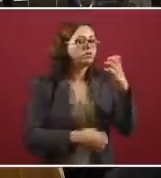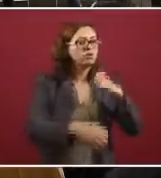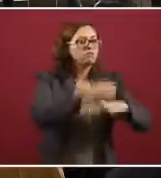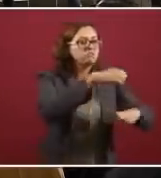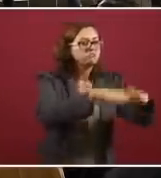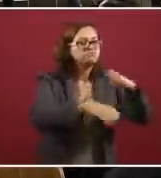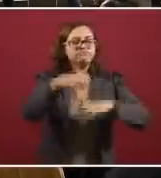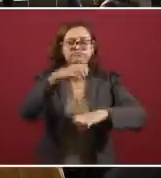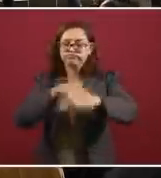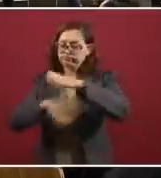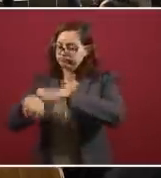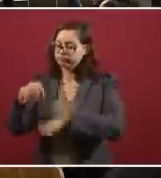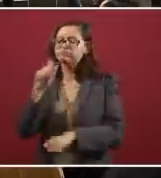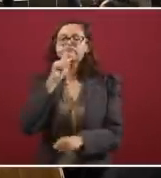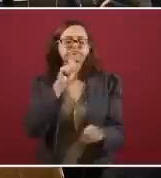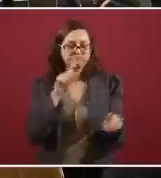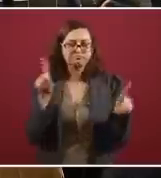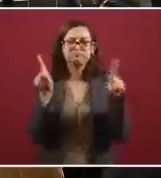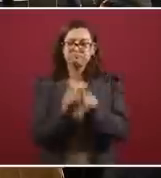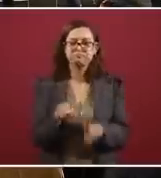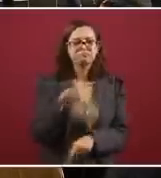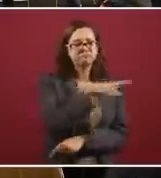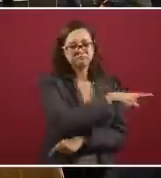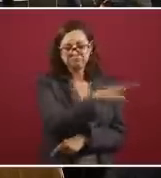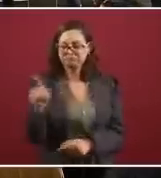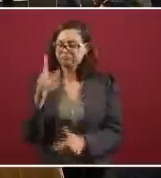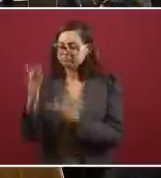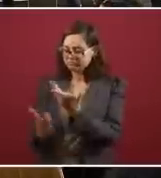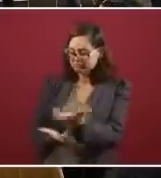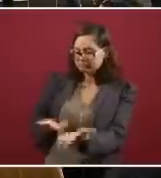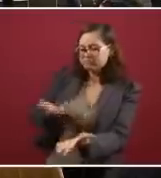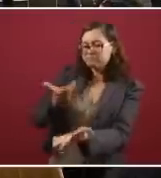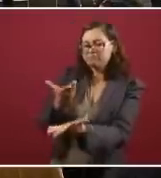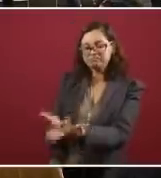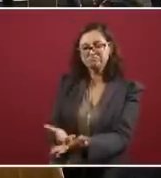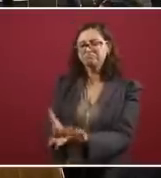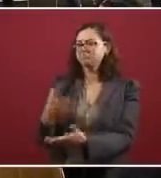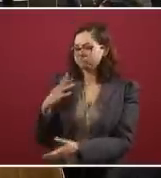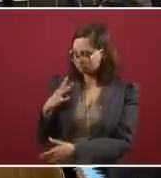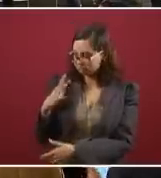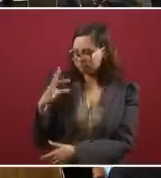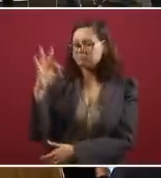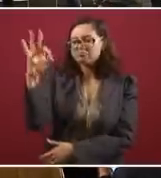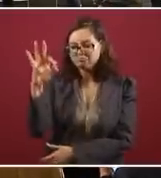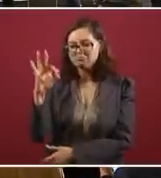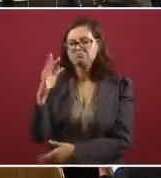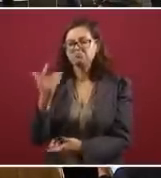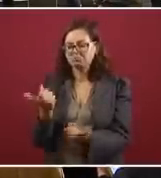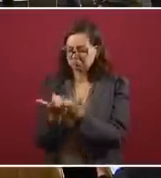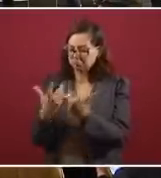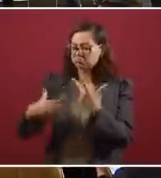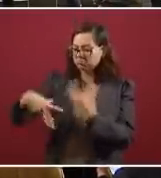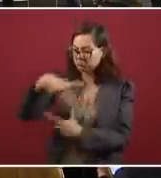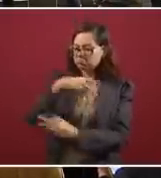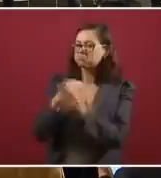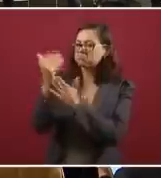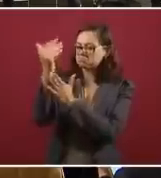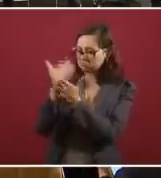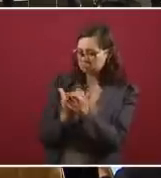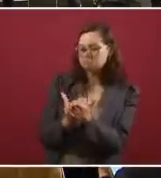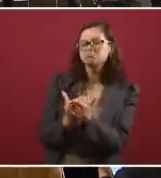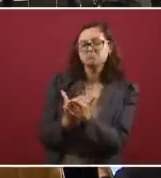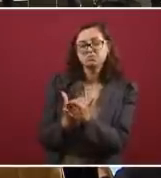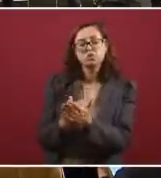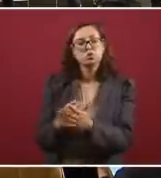donde pues definitivamente han puesto sobre la mesa la mejor de las posiciones económicas a las que podían tener